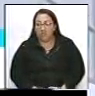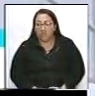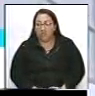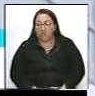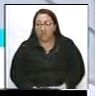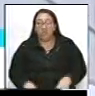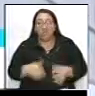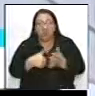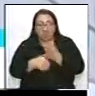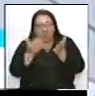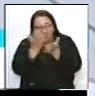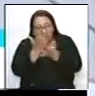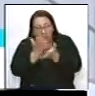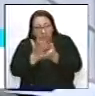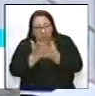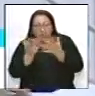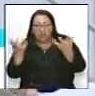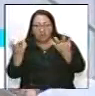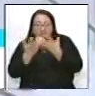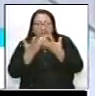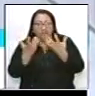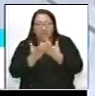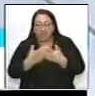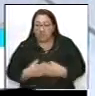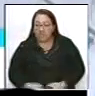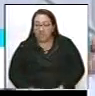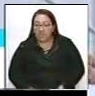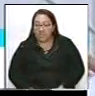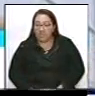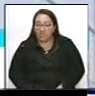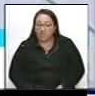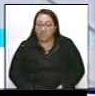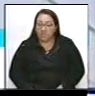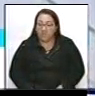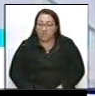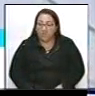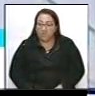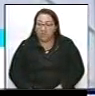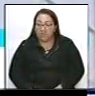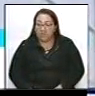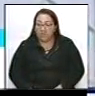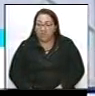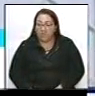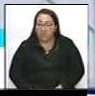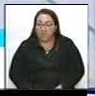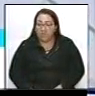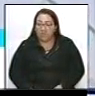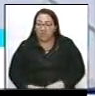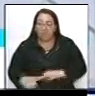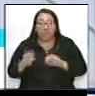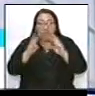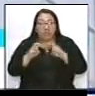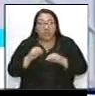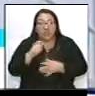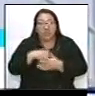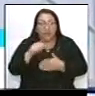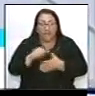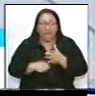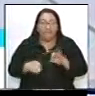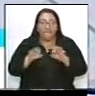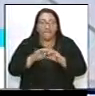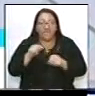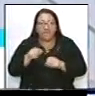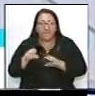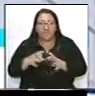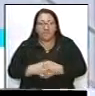las han documentado, las han contrastado, han hecho un análisis del tema de la firma y lo irrelevante que en el fondo